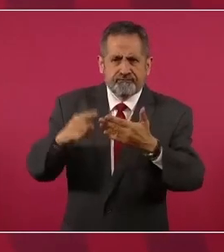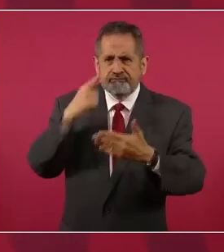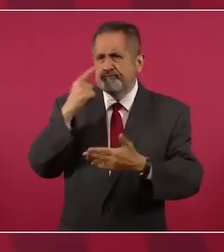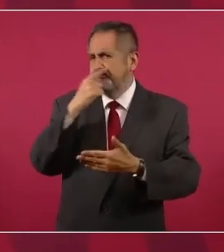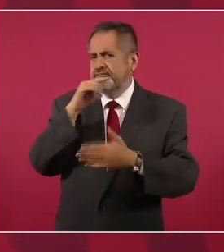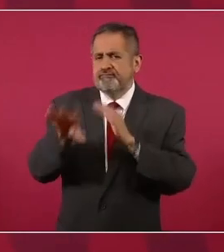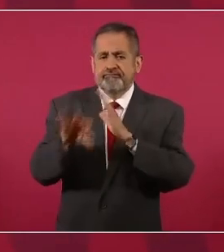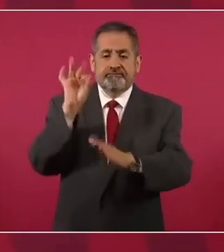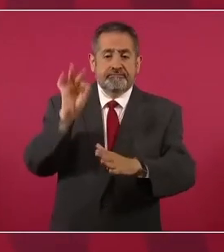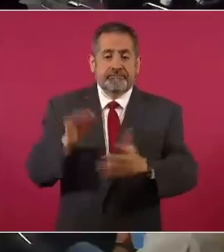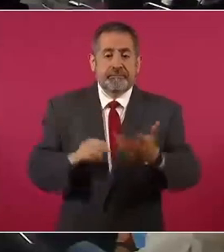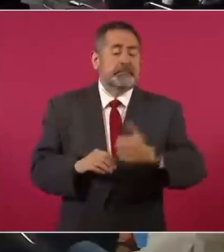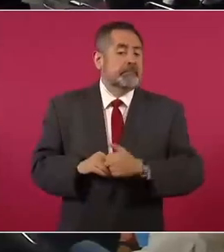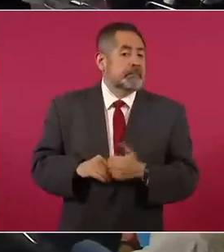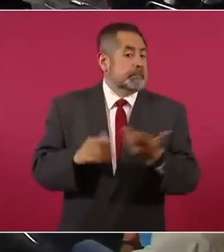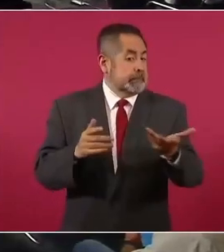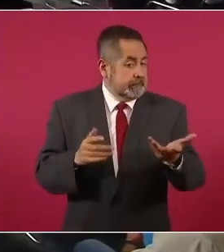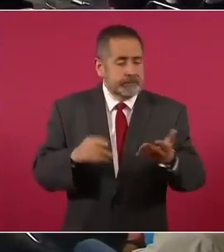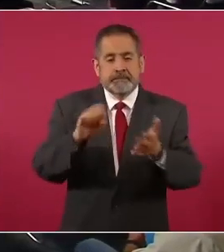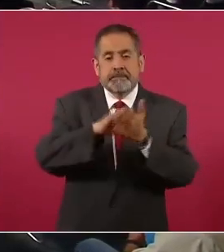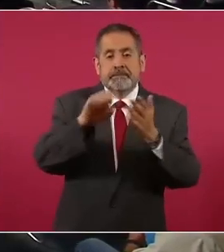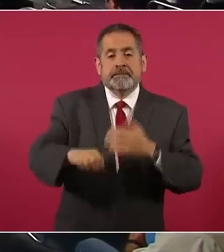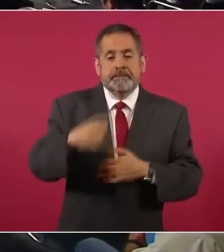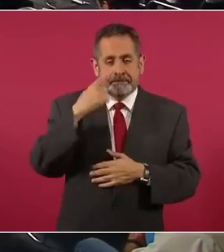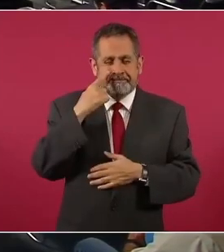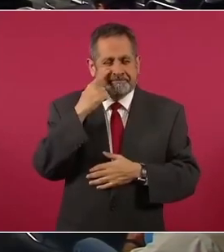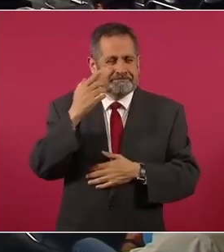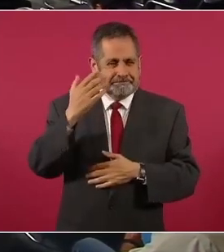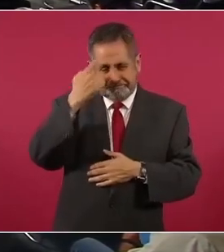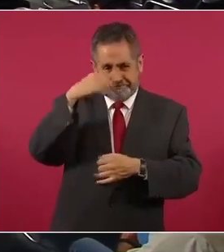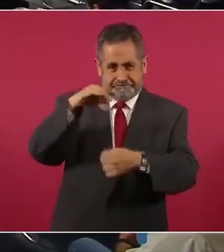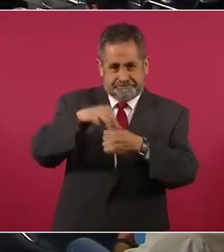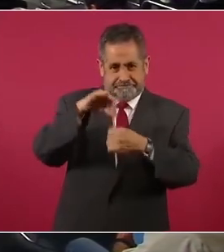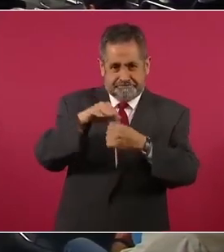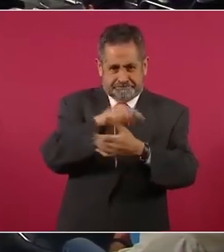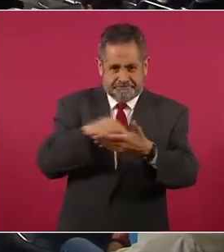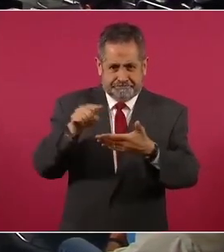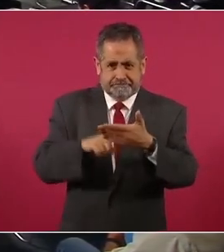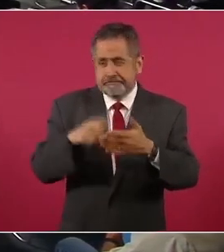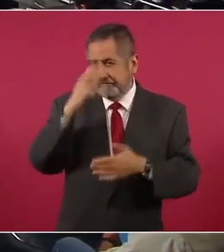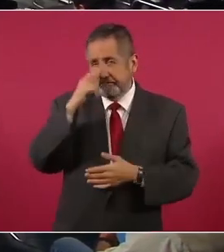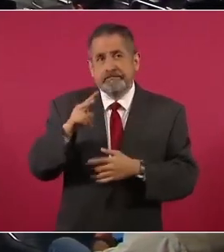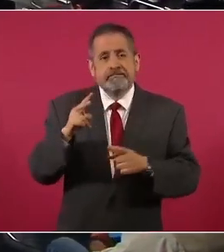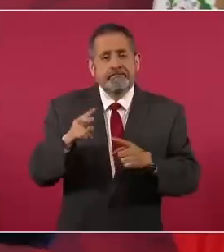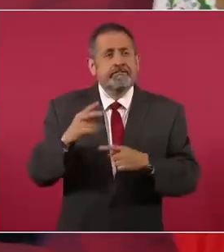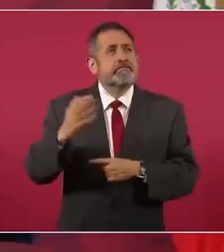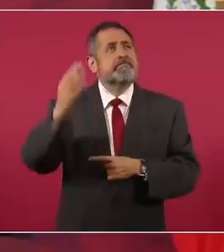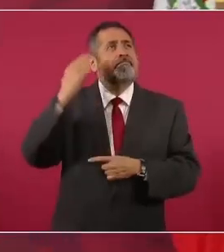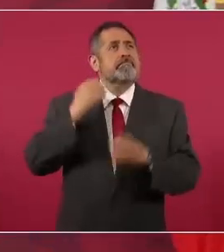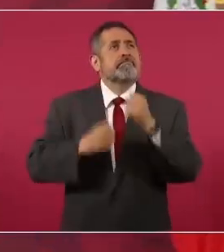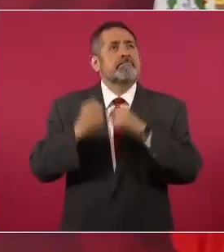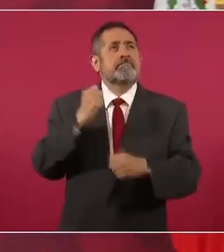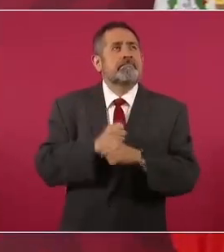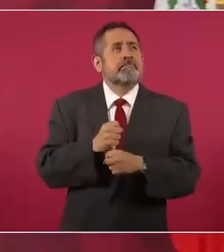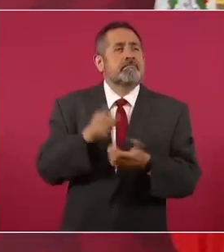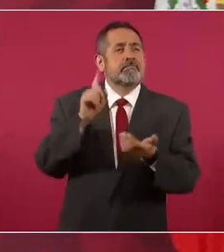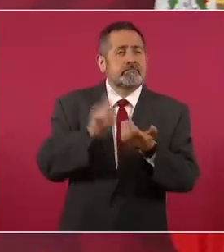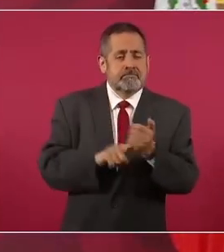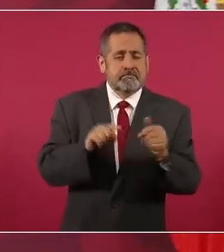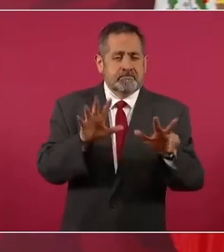Porque, por ejemplo, para votar en México en el siglo